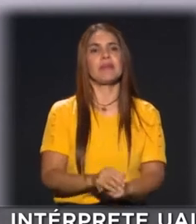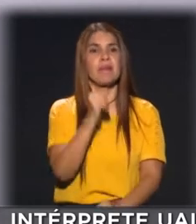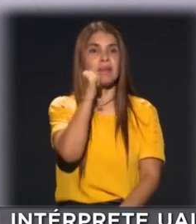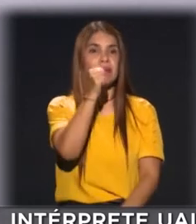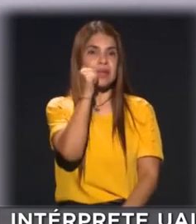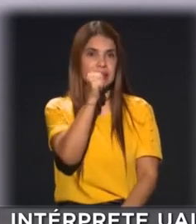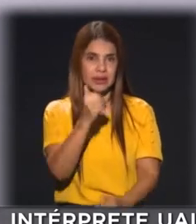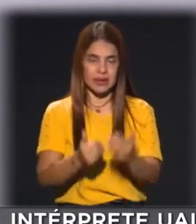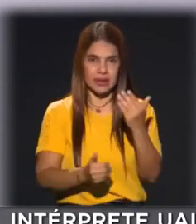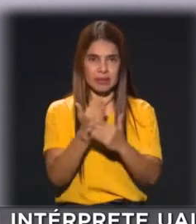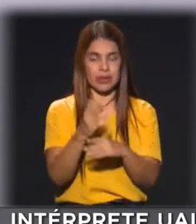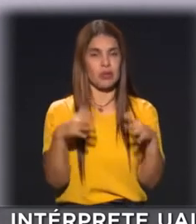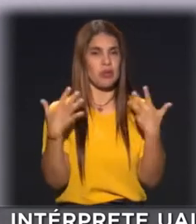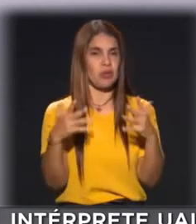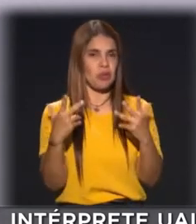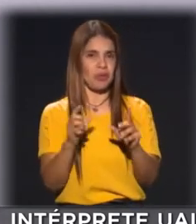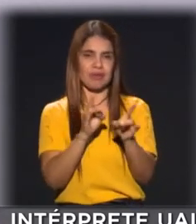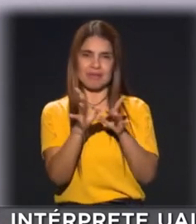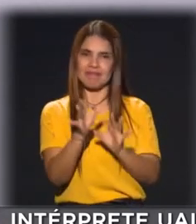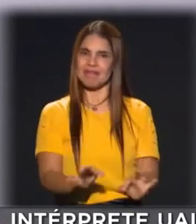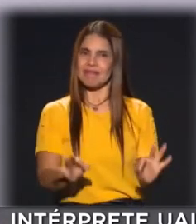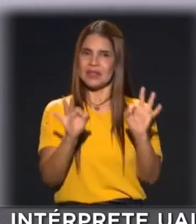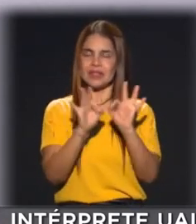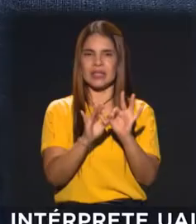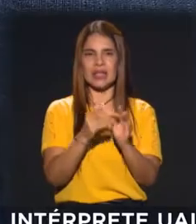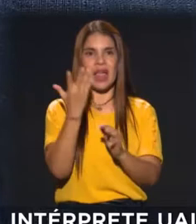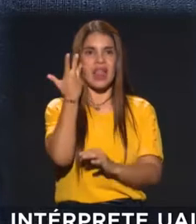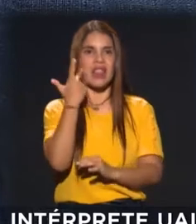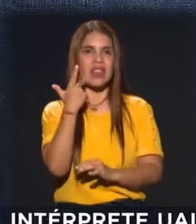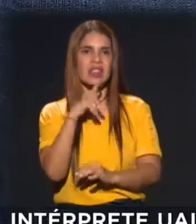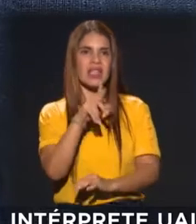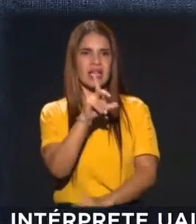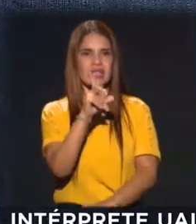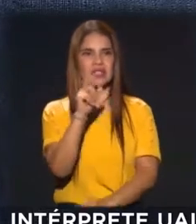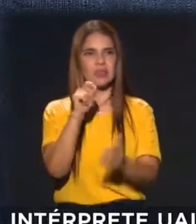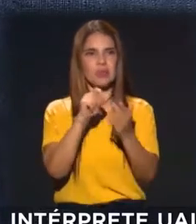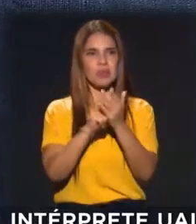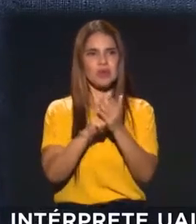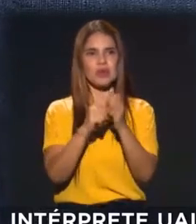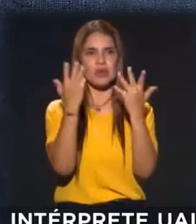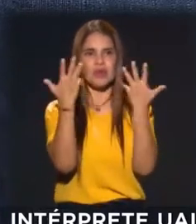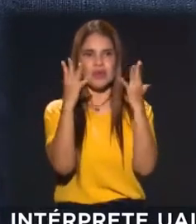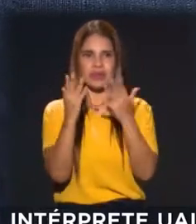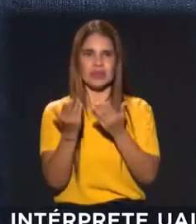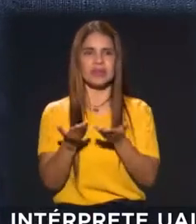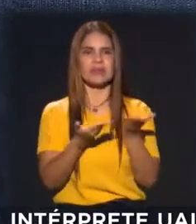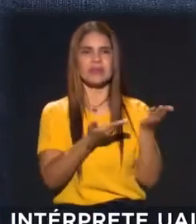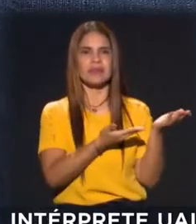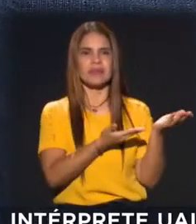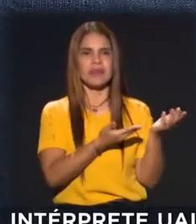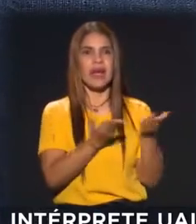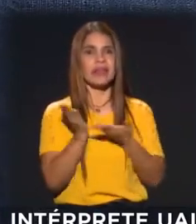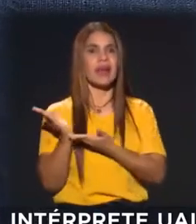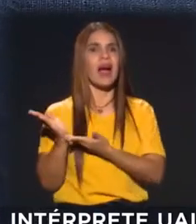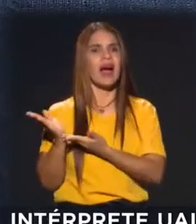de mañana con este evento tan maravilloso. Claro que sí, es días.fiestadellibroylacultura.com. cultura.com.